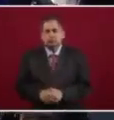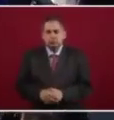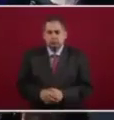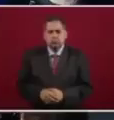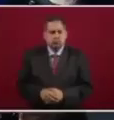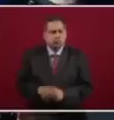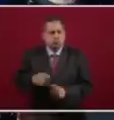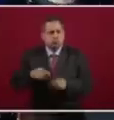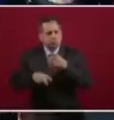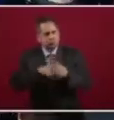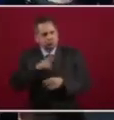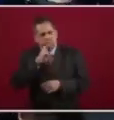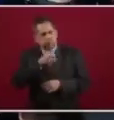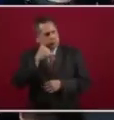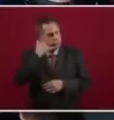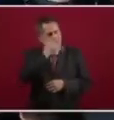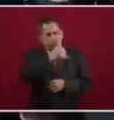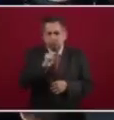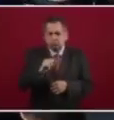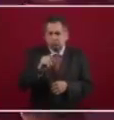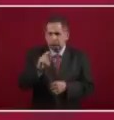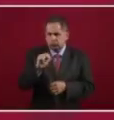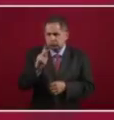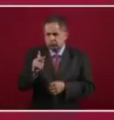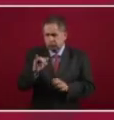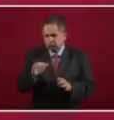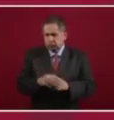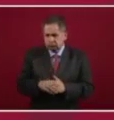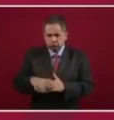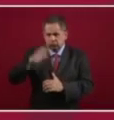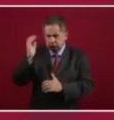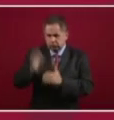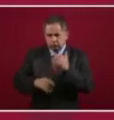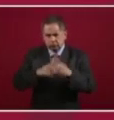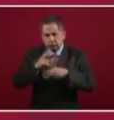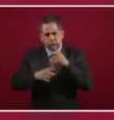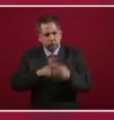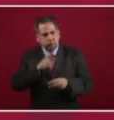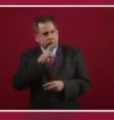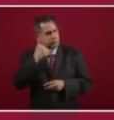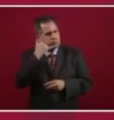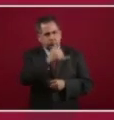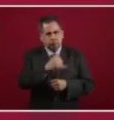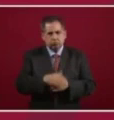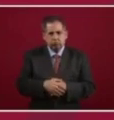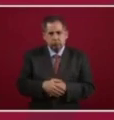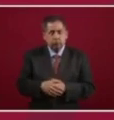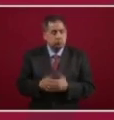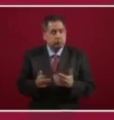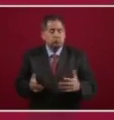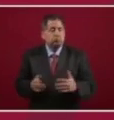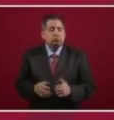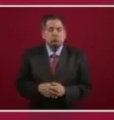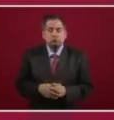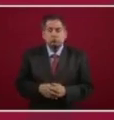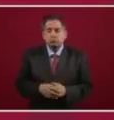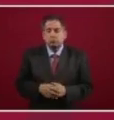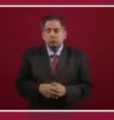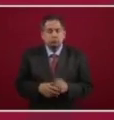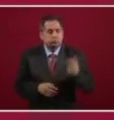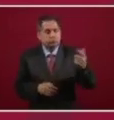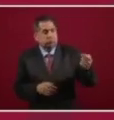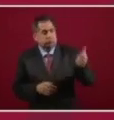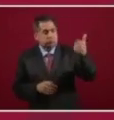voy a responder al presidente Trump. Terminando la conferencia de prensa, él lo